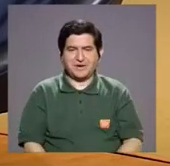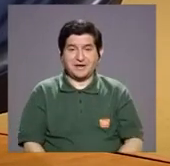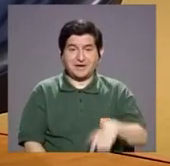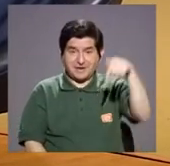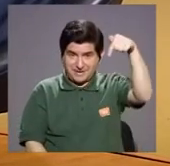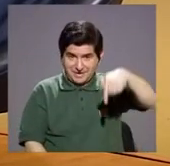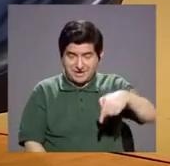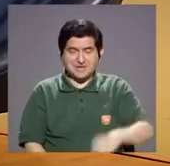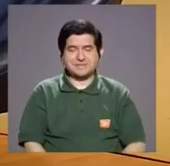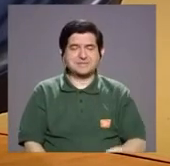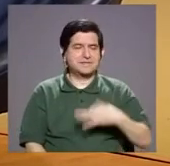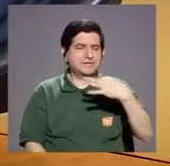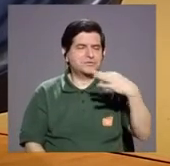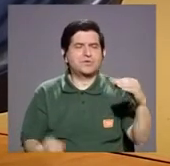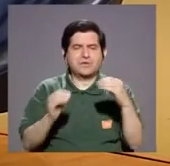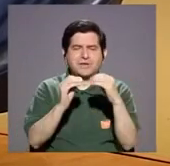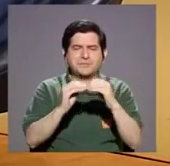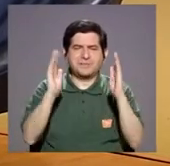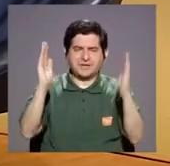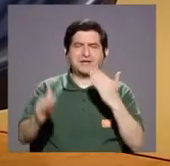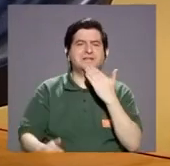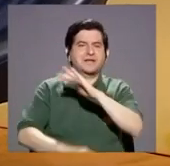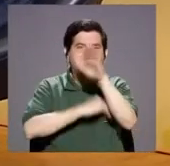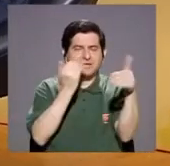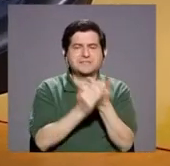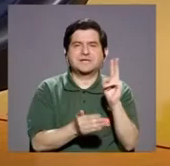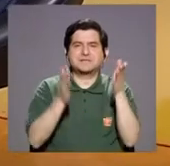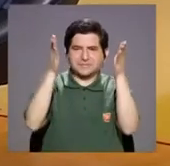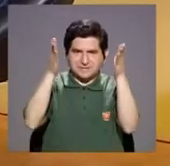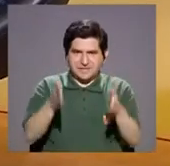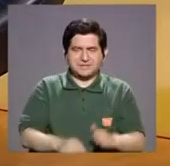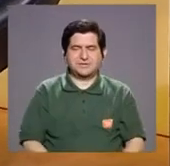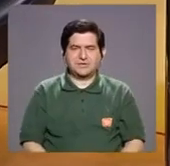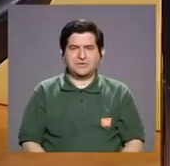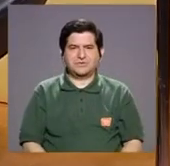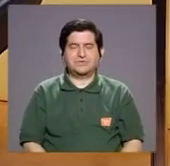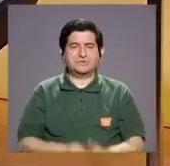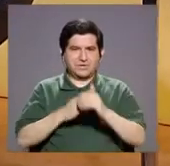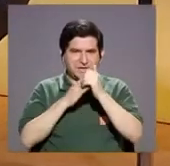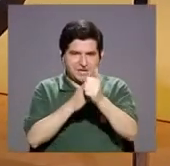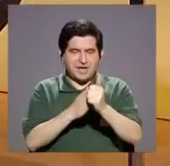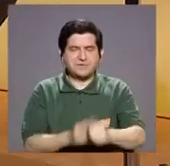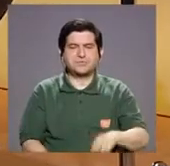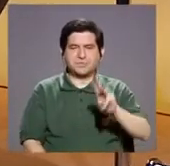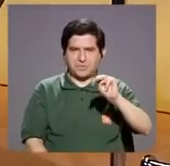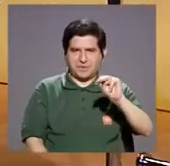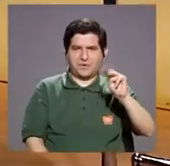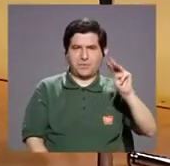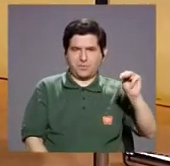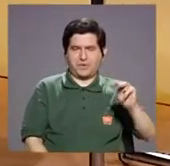cada día es más grande gracias a todos los compañeros dirigidos por tomarlo